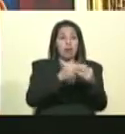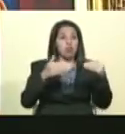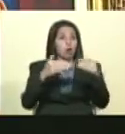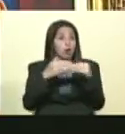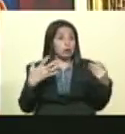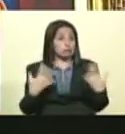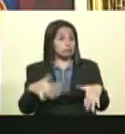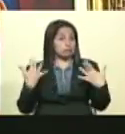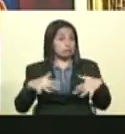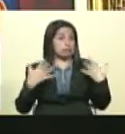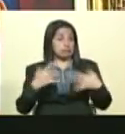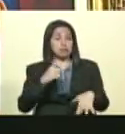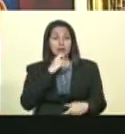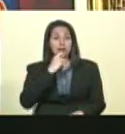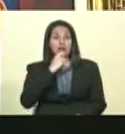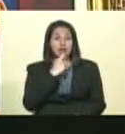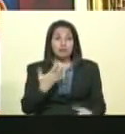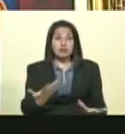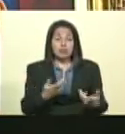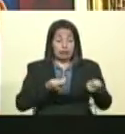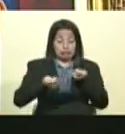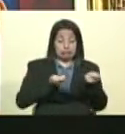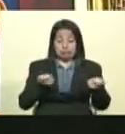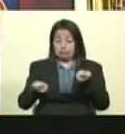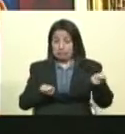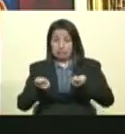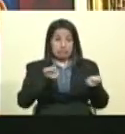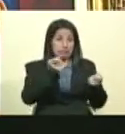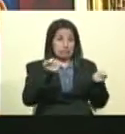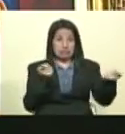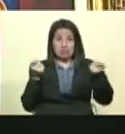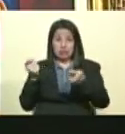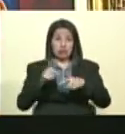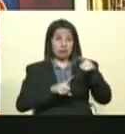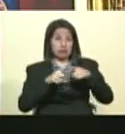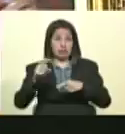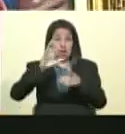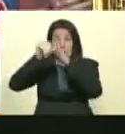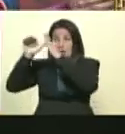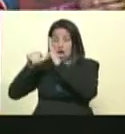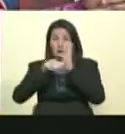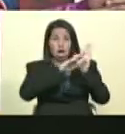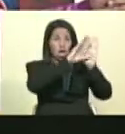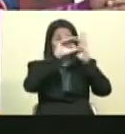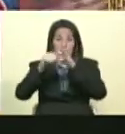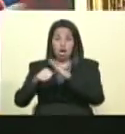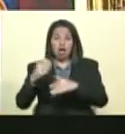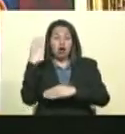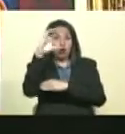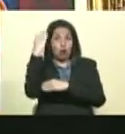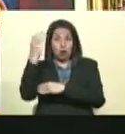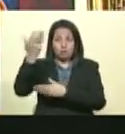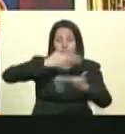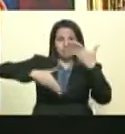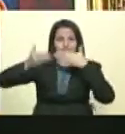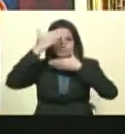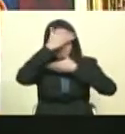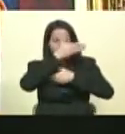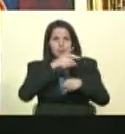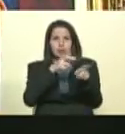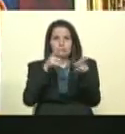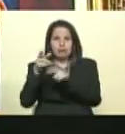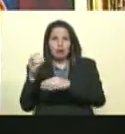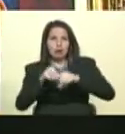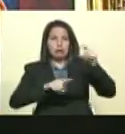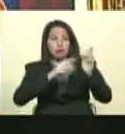Y internamente la guerra brutal. El contrabando que dirigen desde Colombia, las mafias.